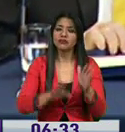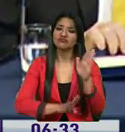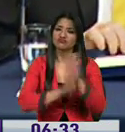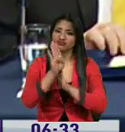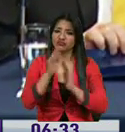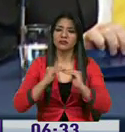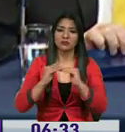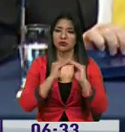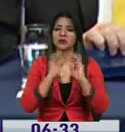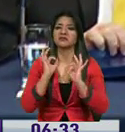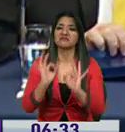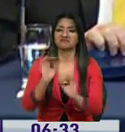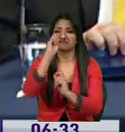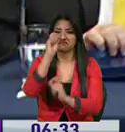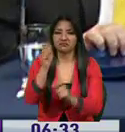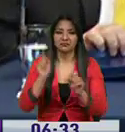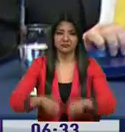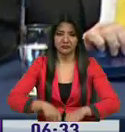democracia consolidada.